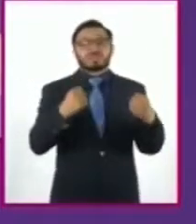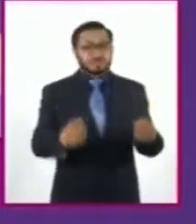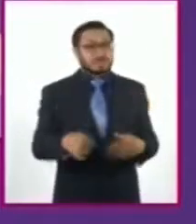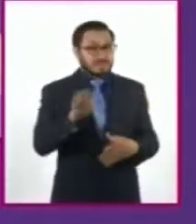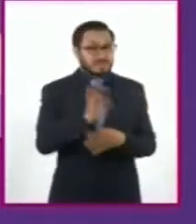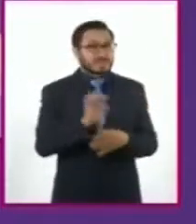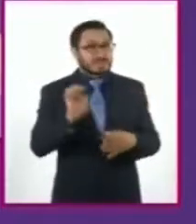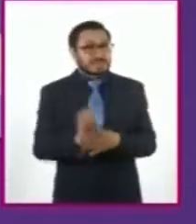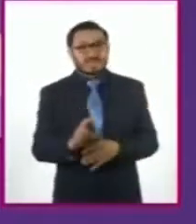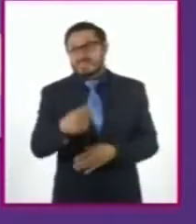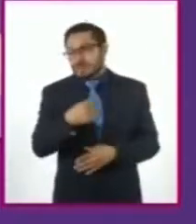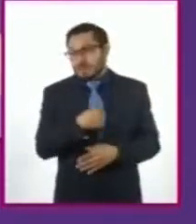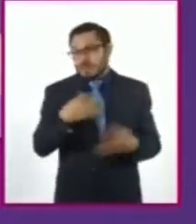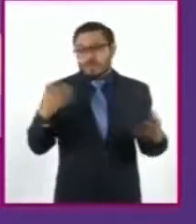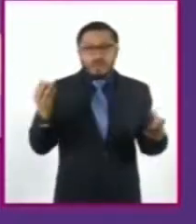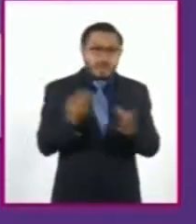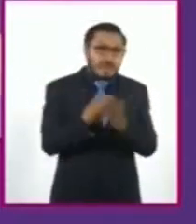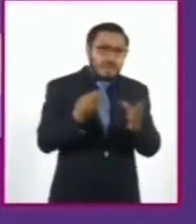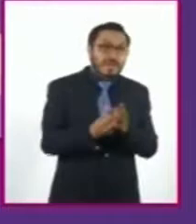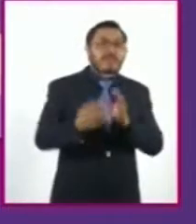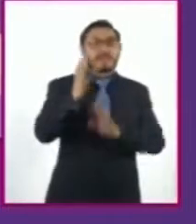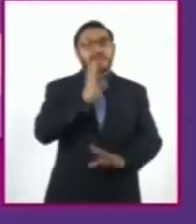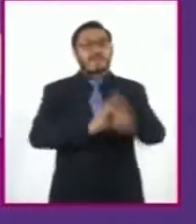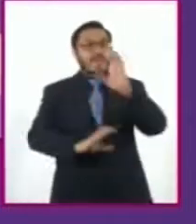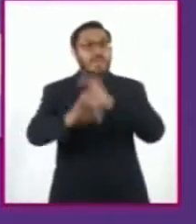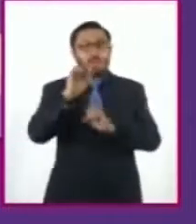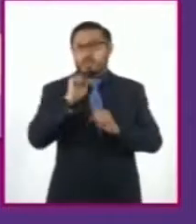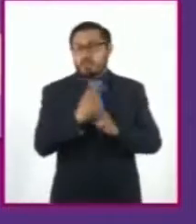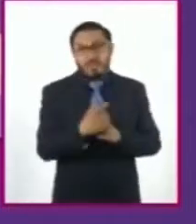entonces podría tomar clases de canto o locución.